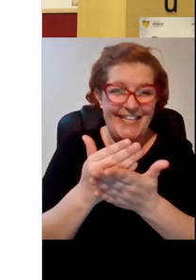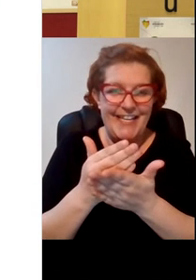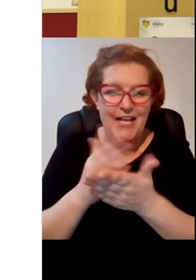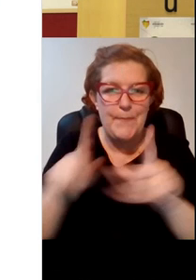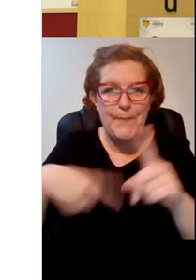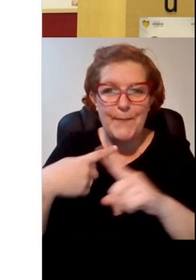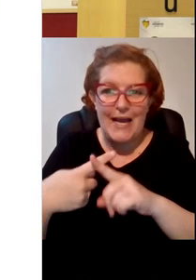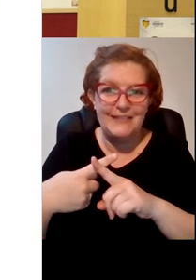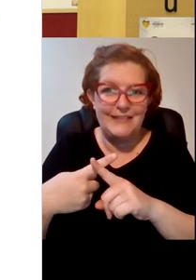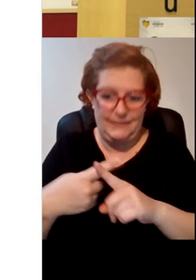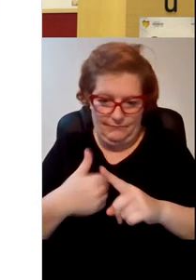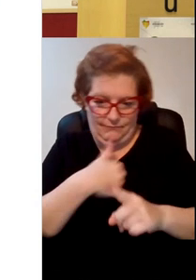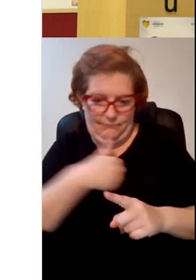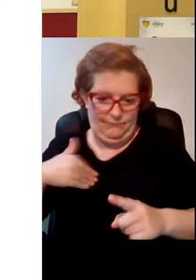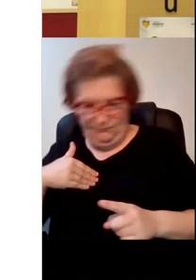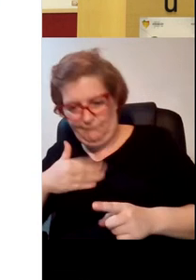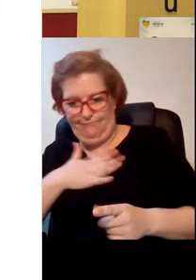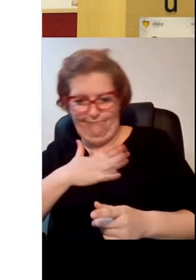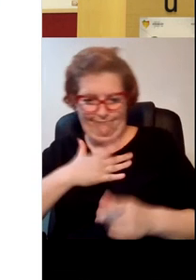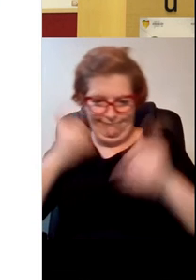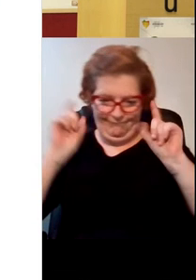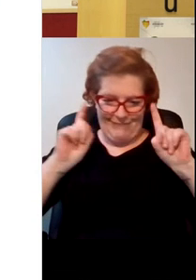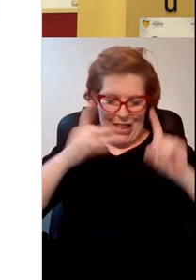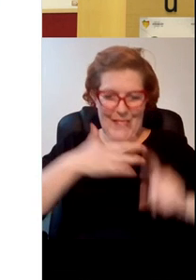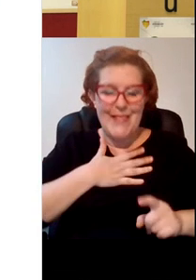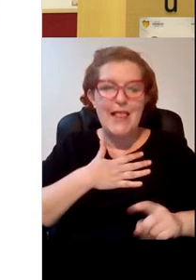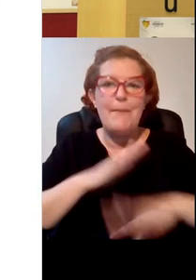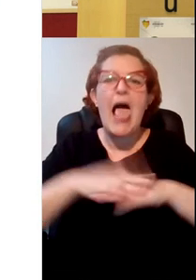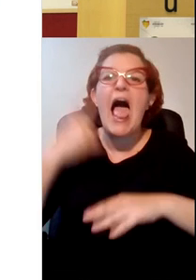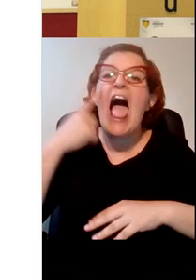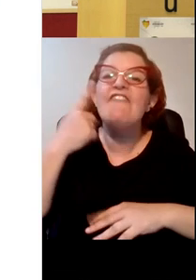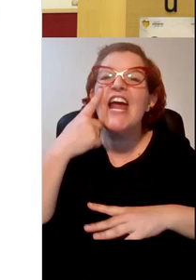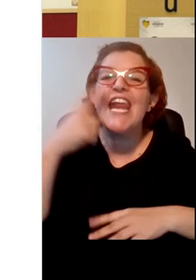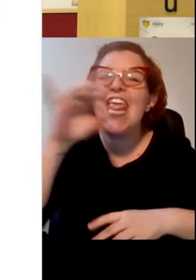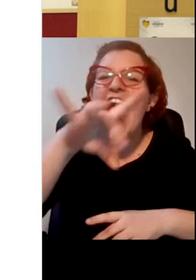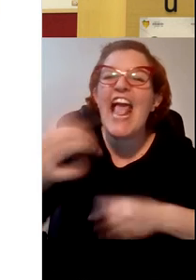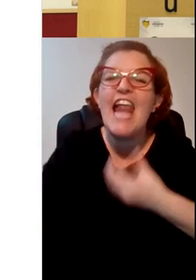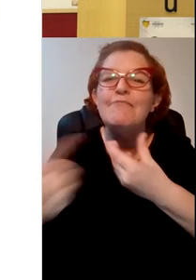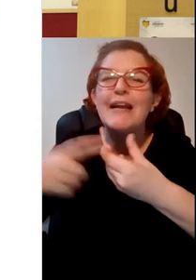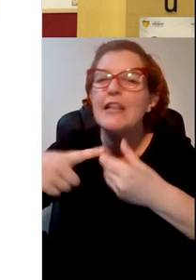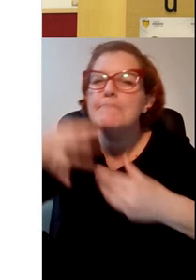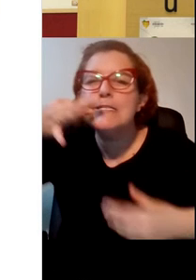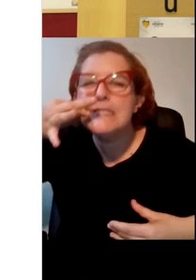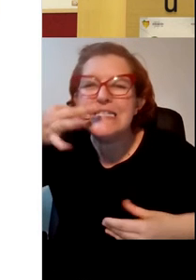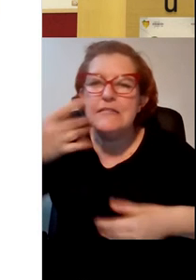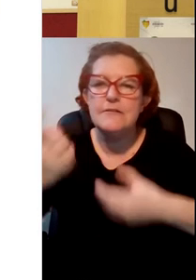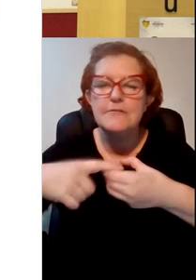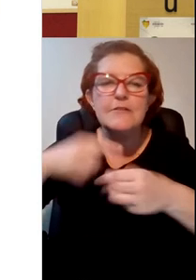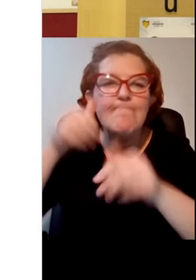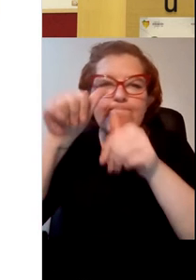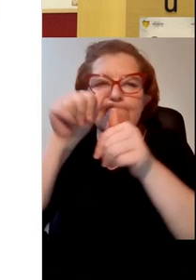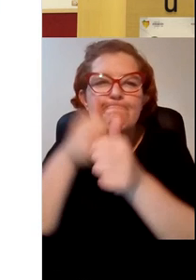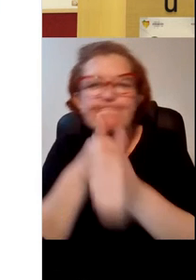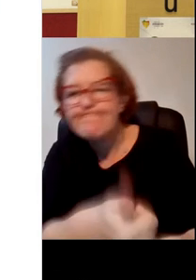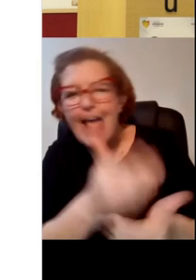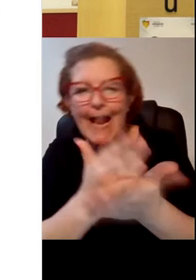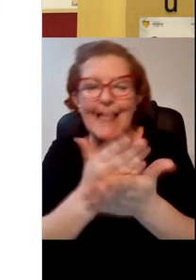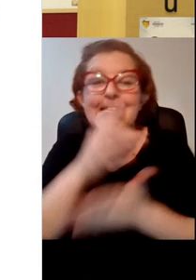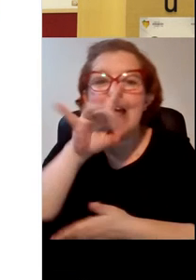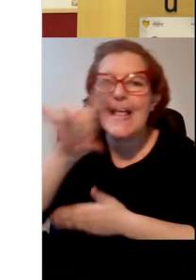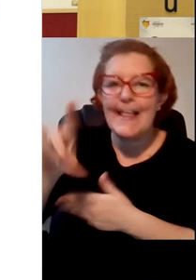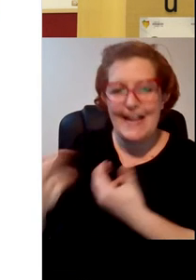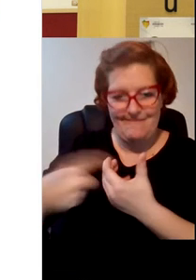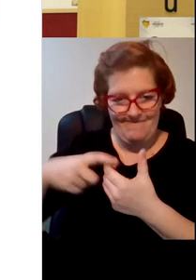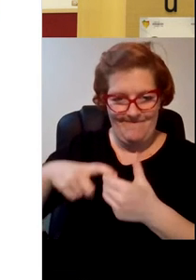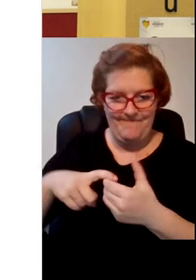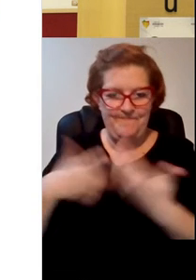mí como docente también me servía para saber quién estaba al otro lado realmente conectado y siguiendo la clase bien a partir